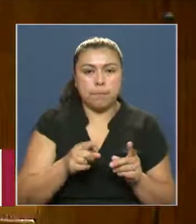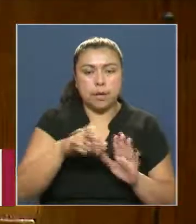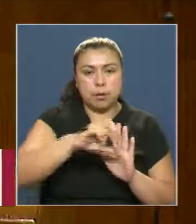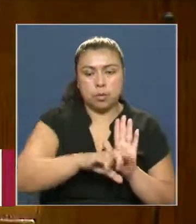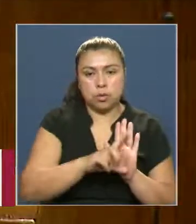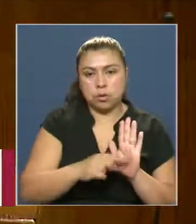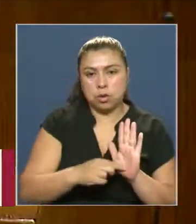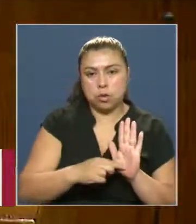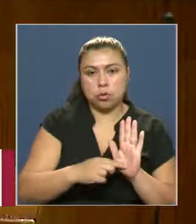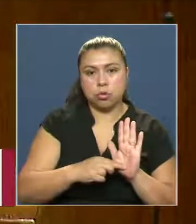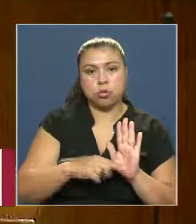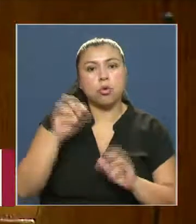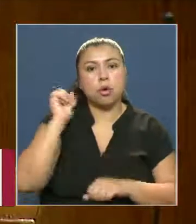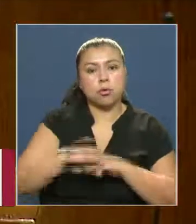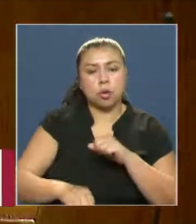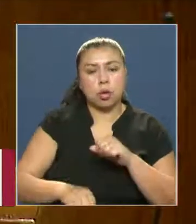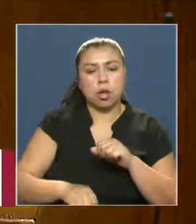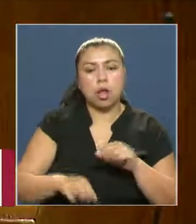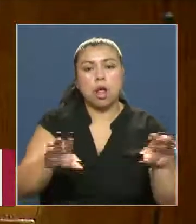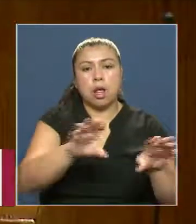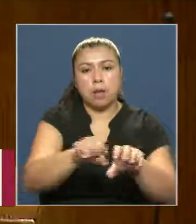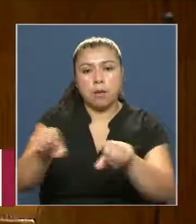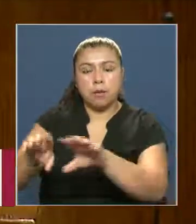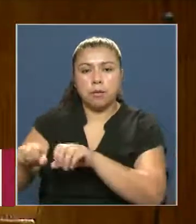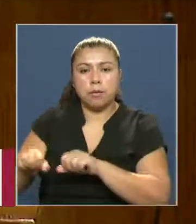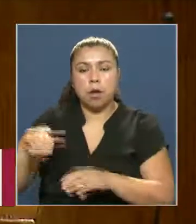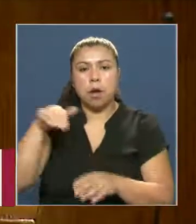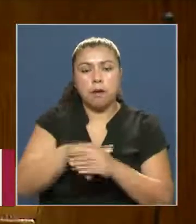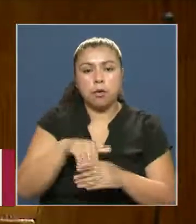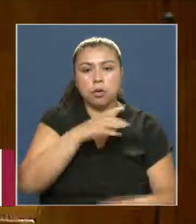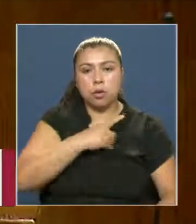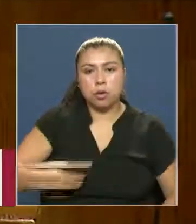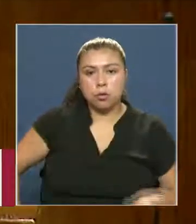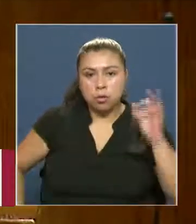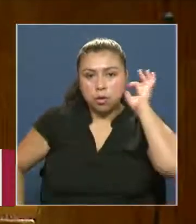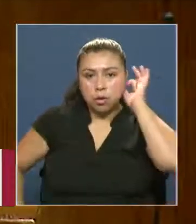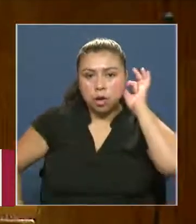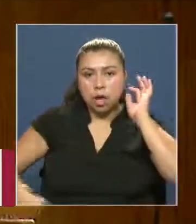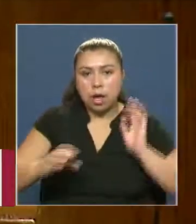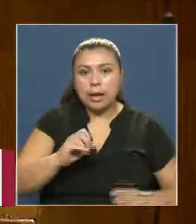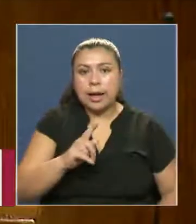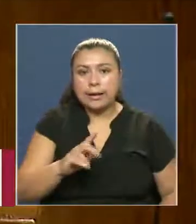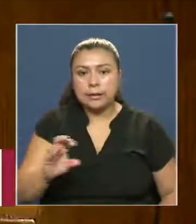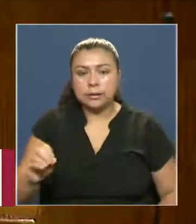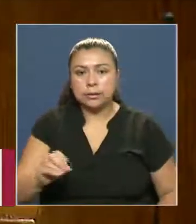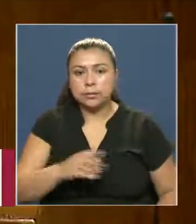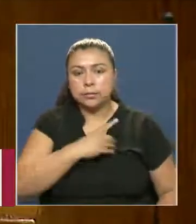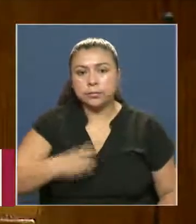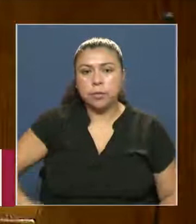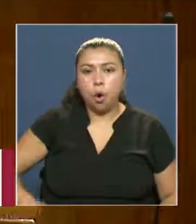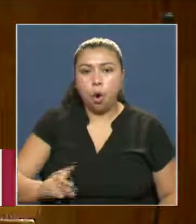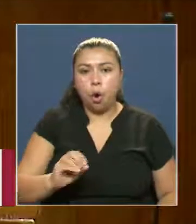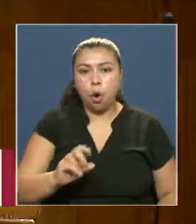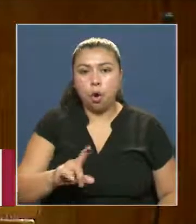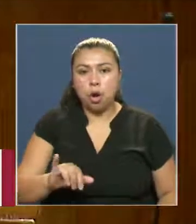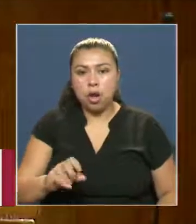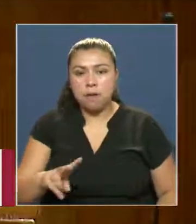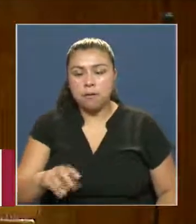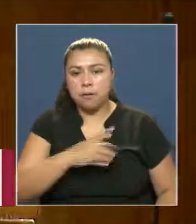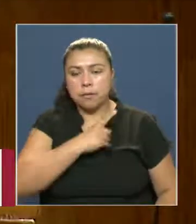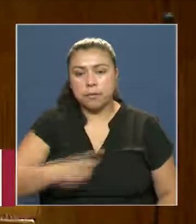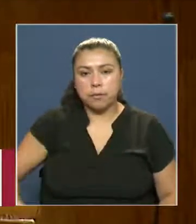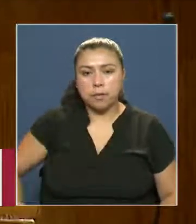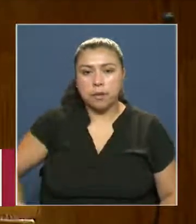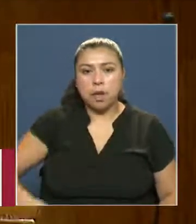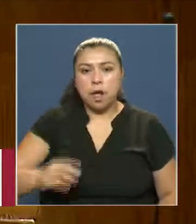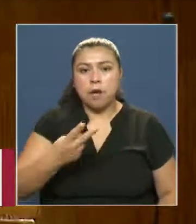proyecto fue aprobado en general por unanimidad con los votos de las diputadas Natalia Castillo, Erika Olivera, de los diputados